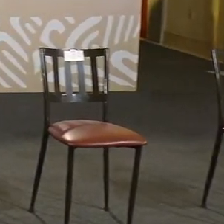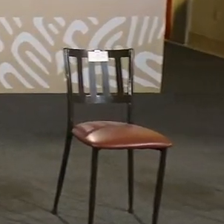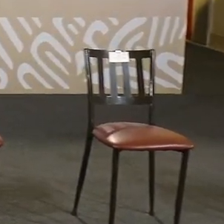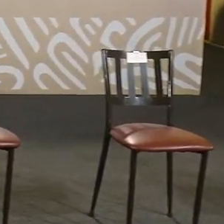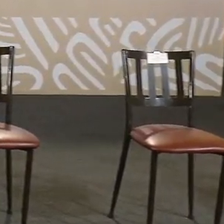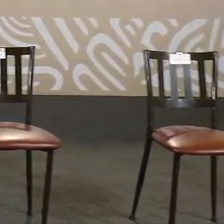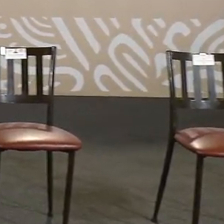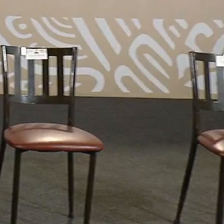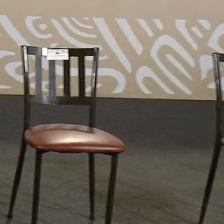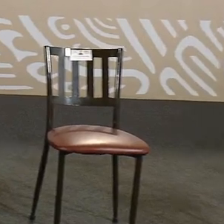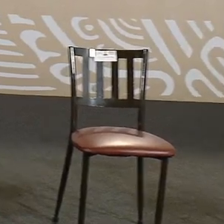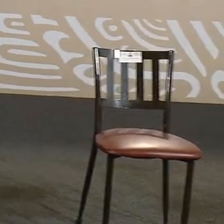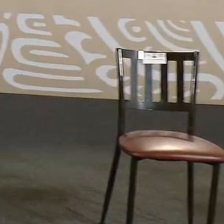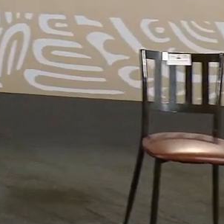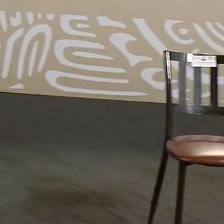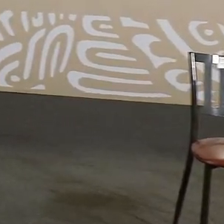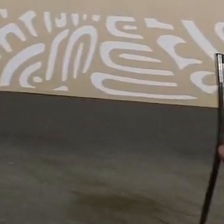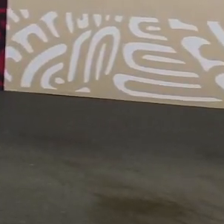ánimo.